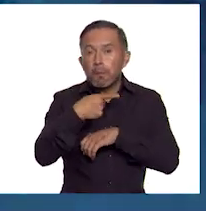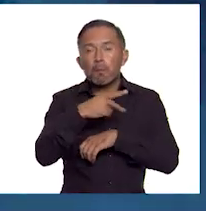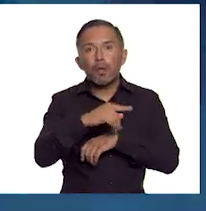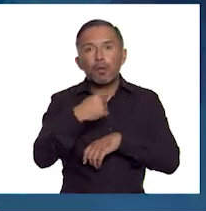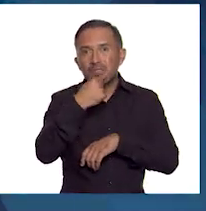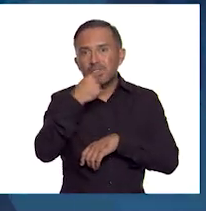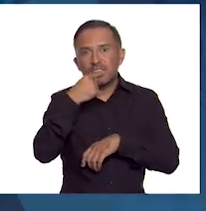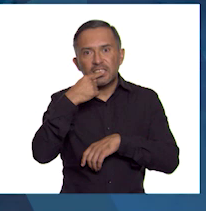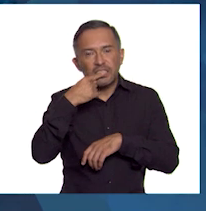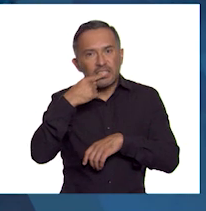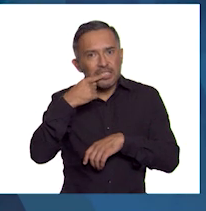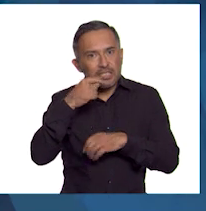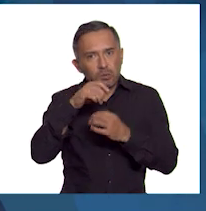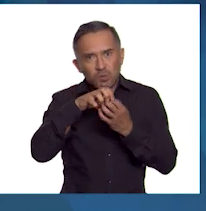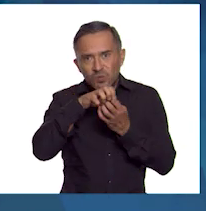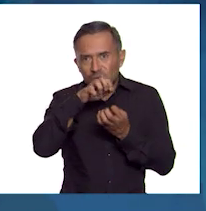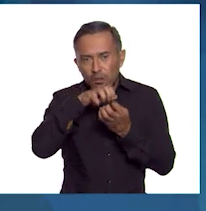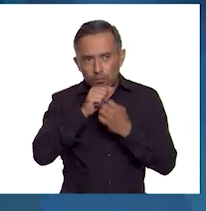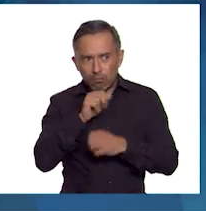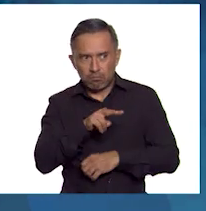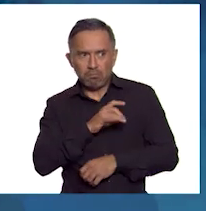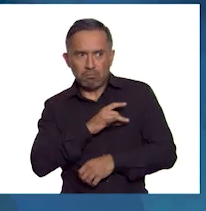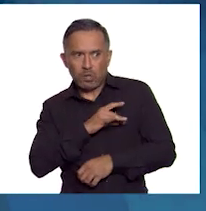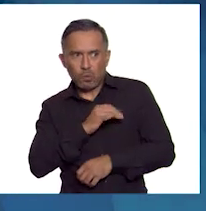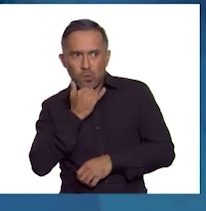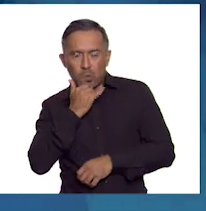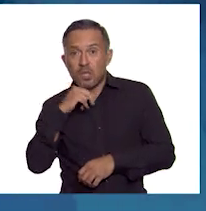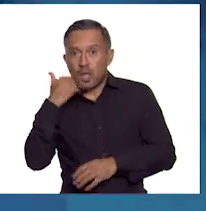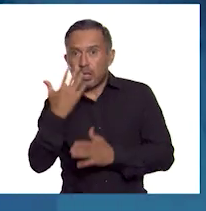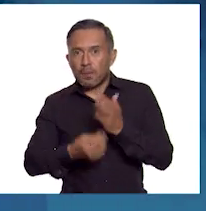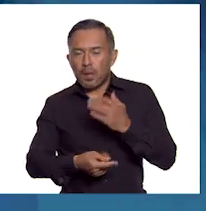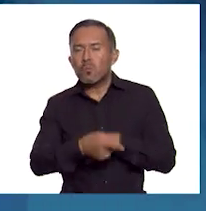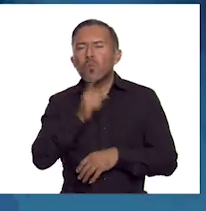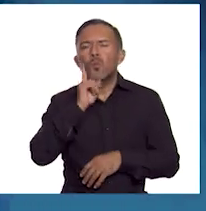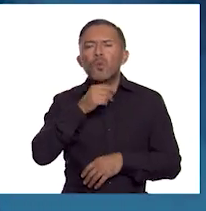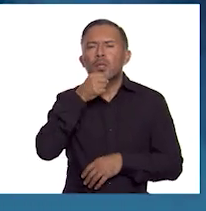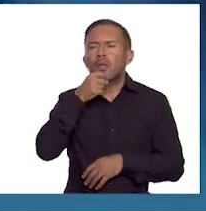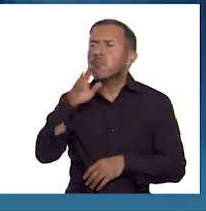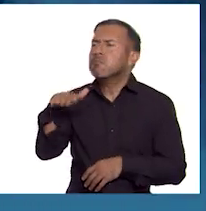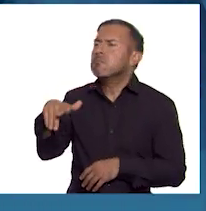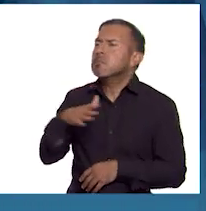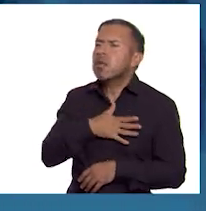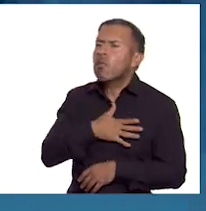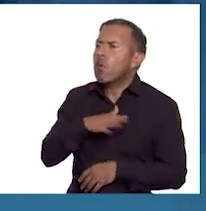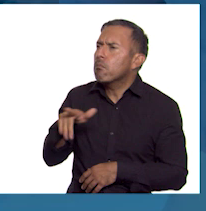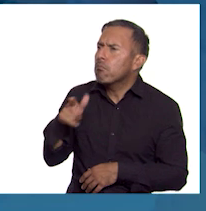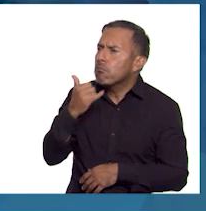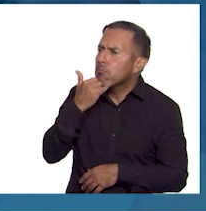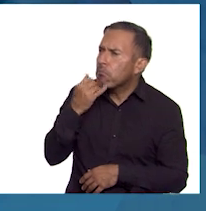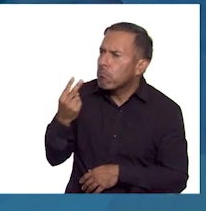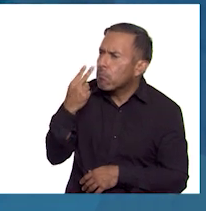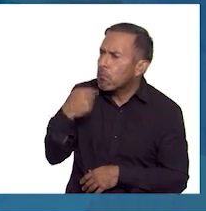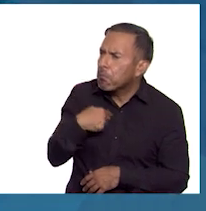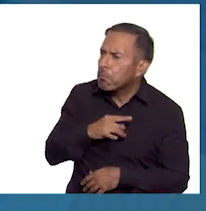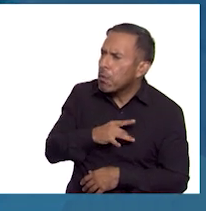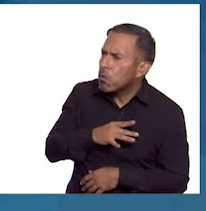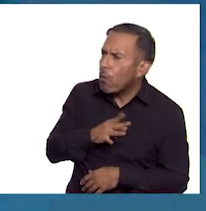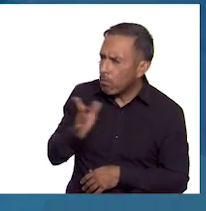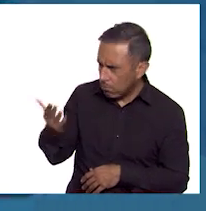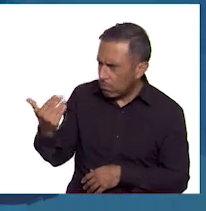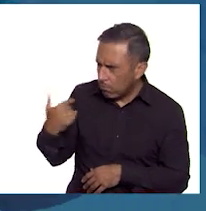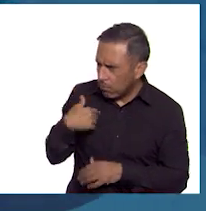tan grandes, le entró miedo y quiso escapar. La anciana la llamó. ¿De qué tienes miedo, querida niña? Quédate